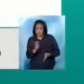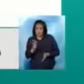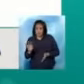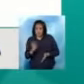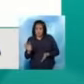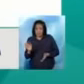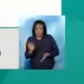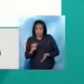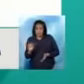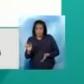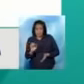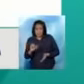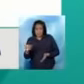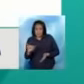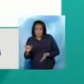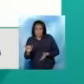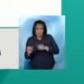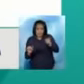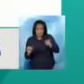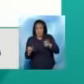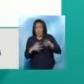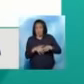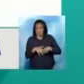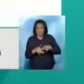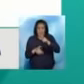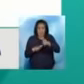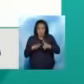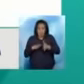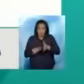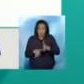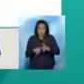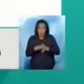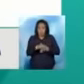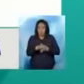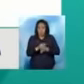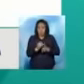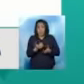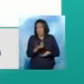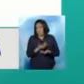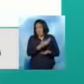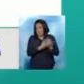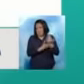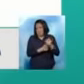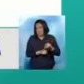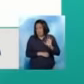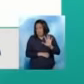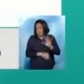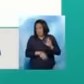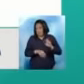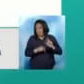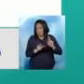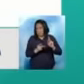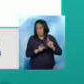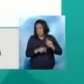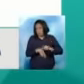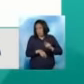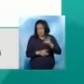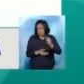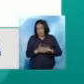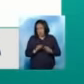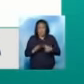pantalla, allí recién iniciaba la inundación, este desborde, horas de la mañana. Comenzó a las 5 en punto de la mañana